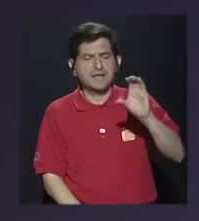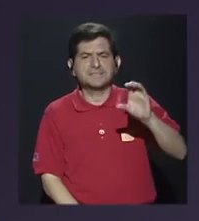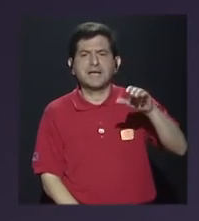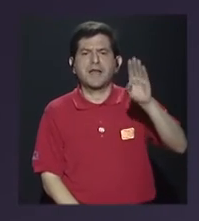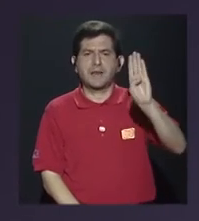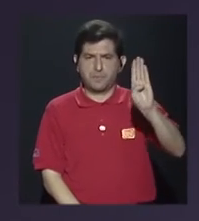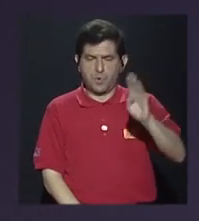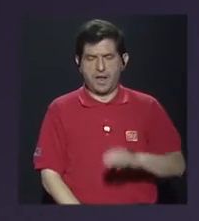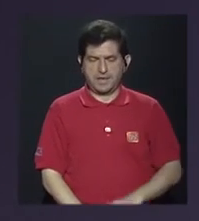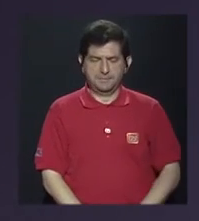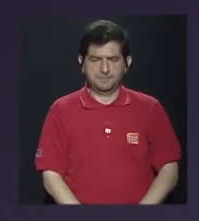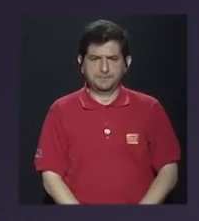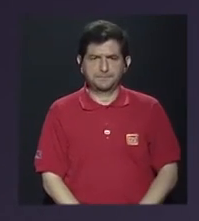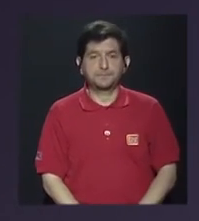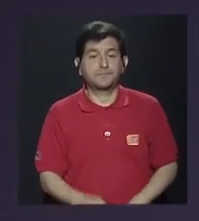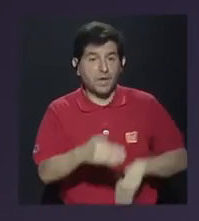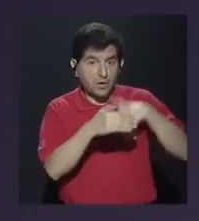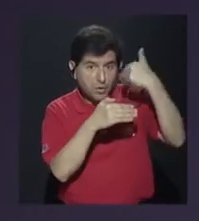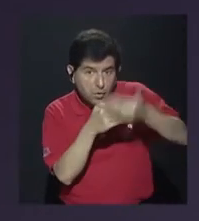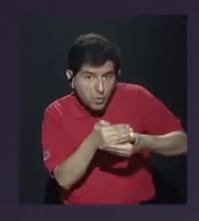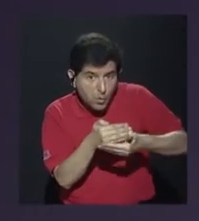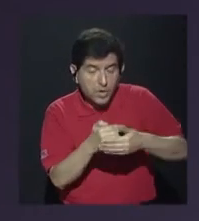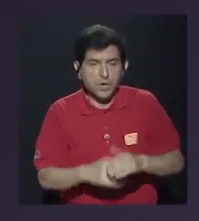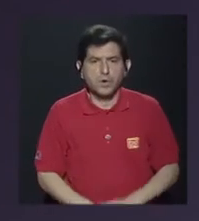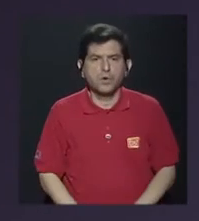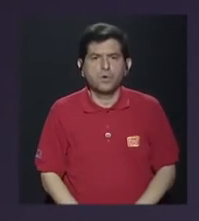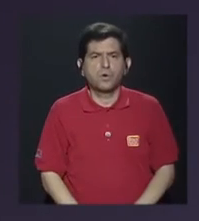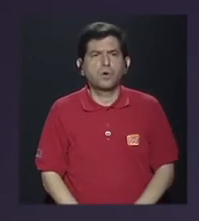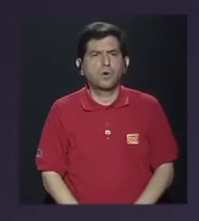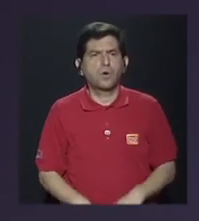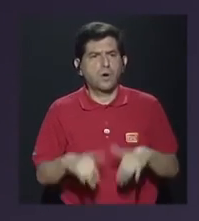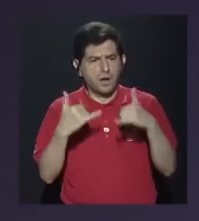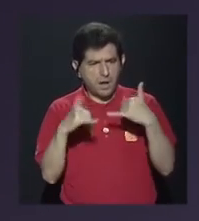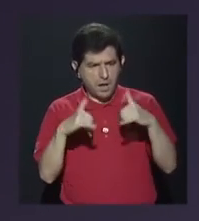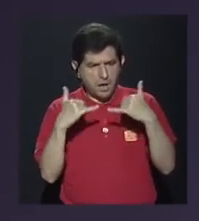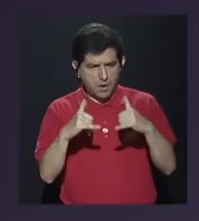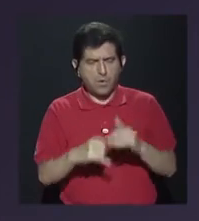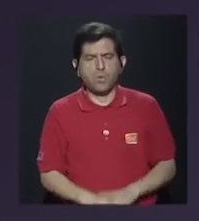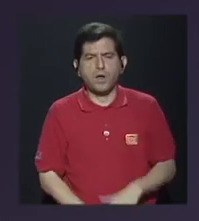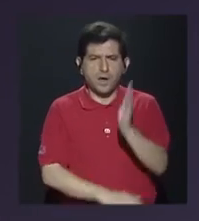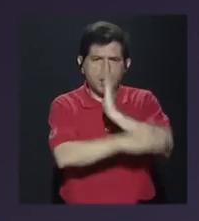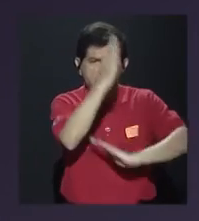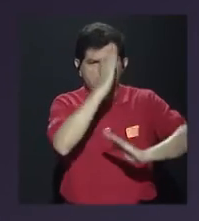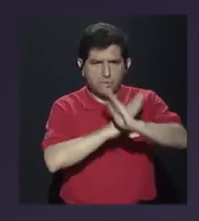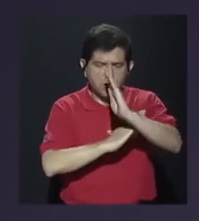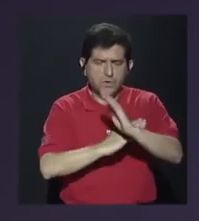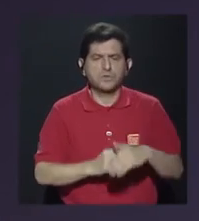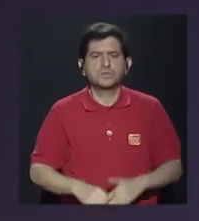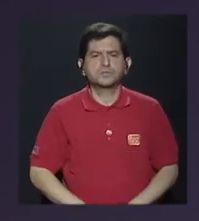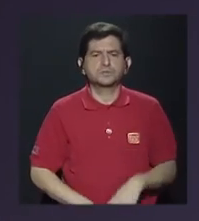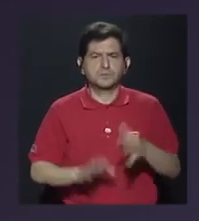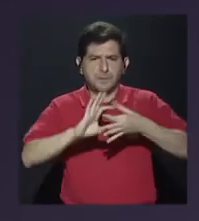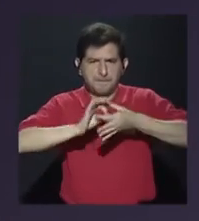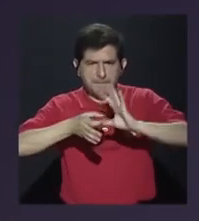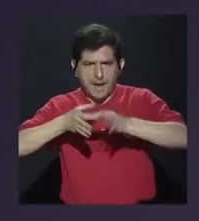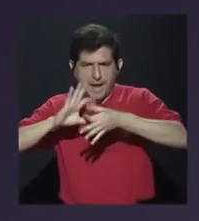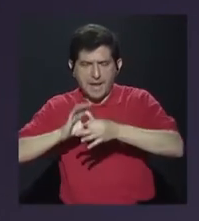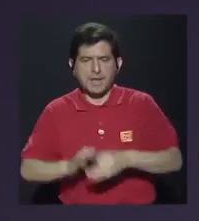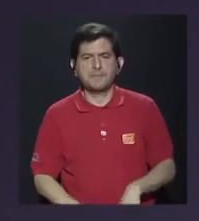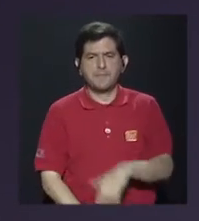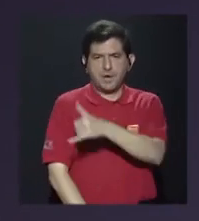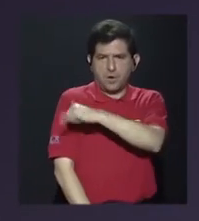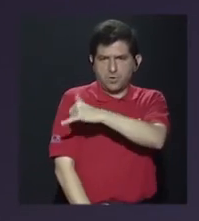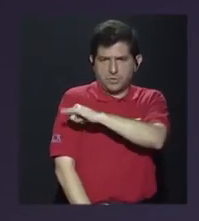Buchanan. Luego en lo que fue los Juegos Paralímpicos de Río obtuvimos un